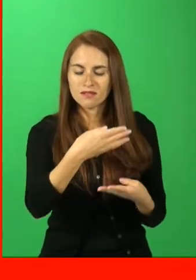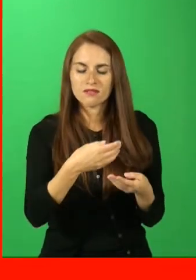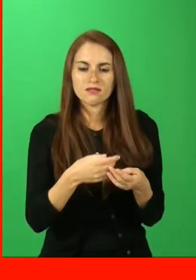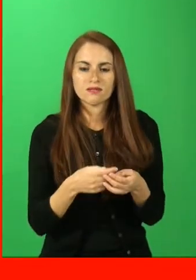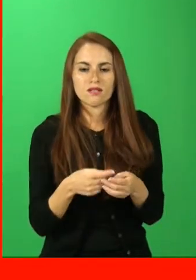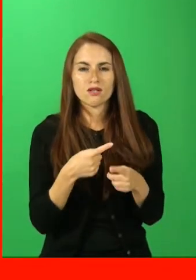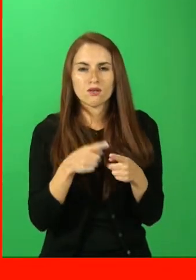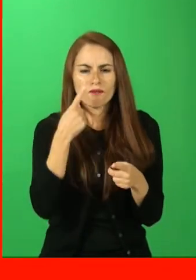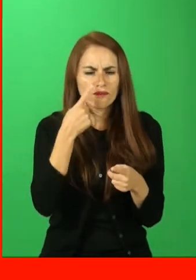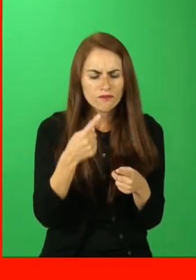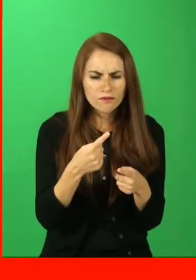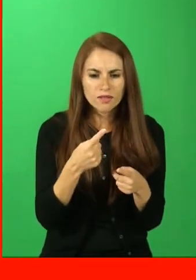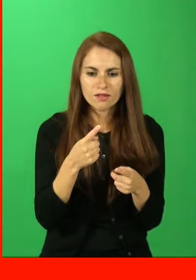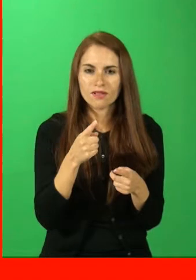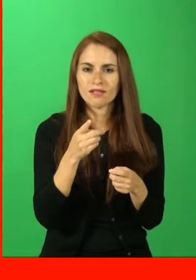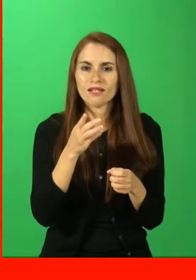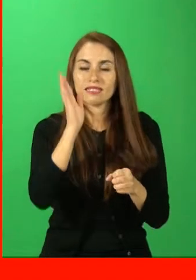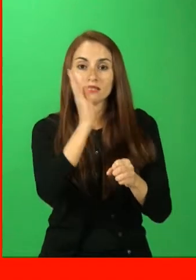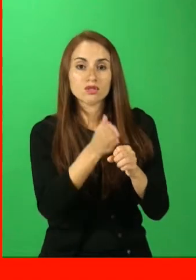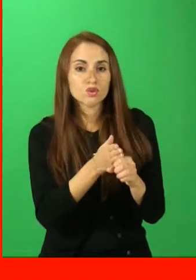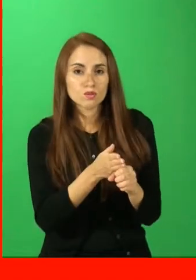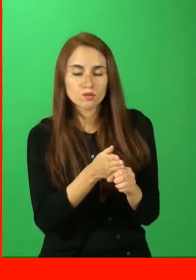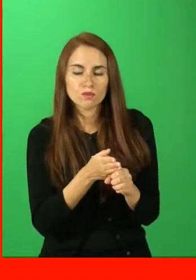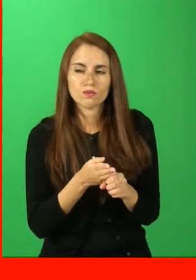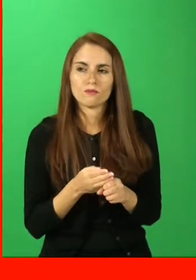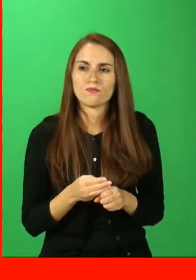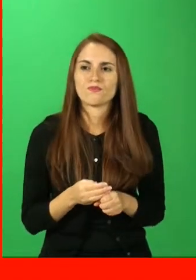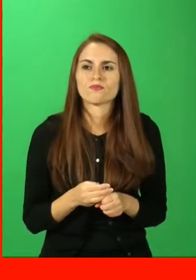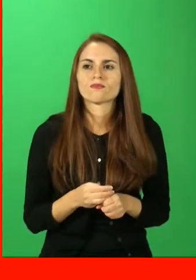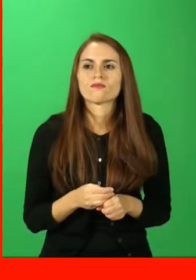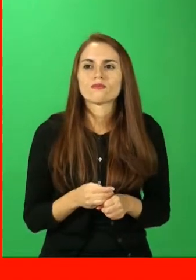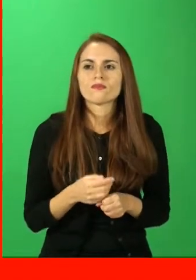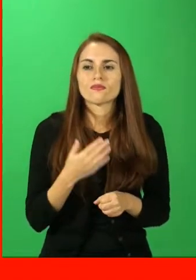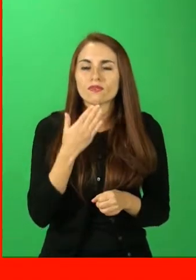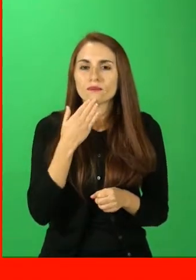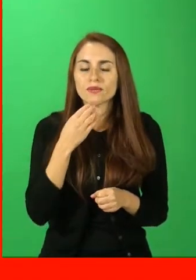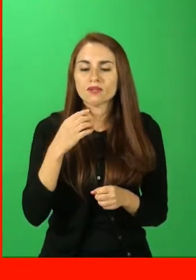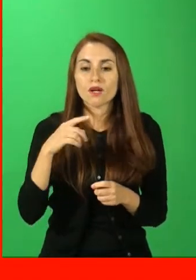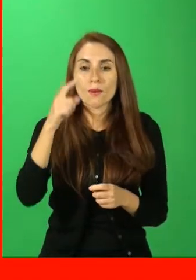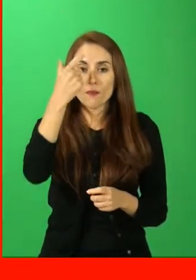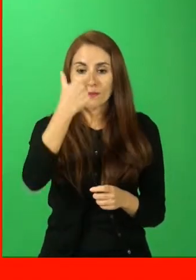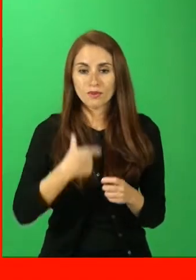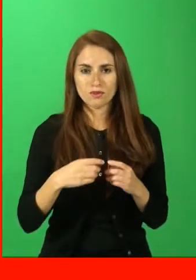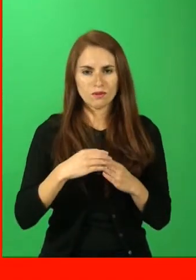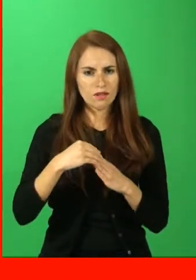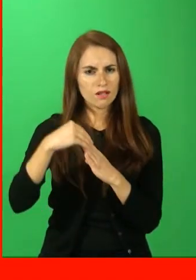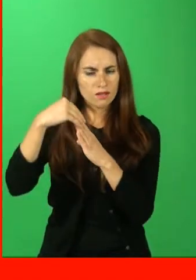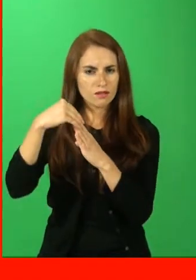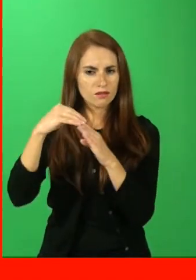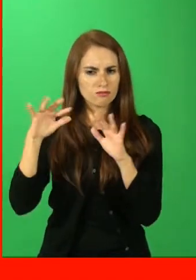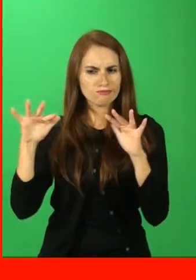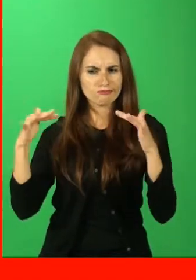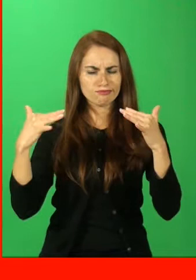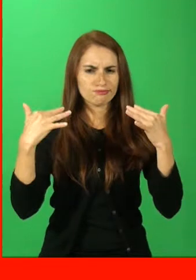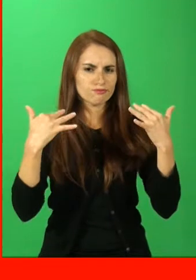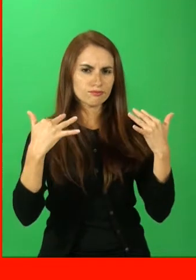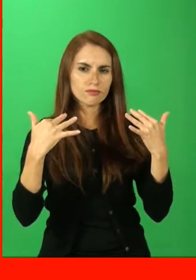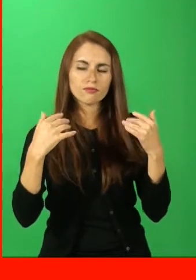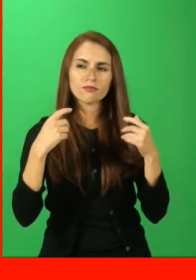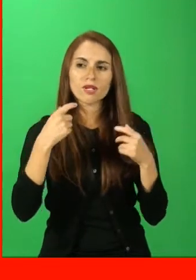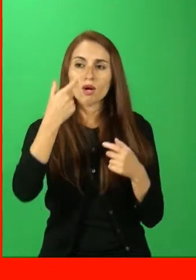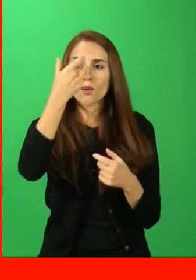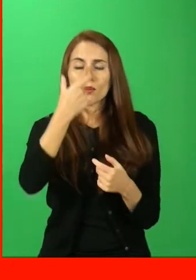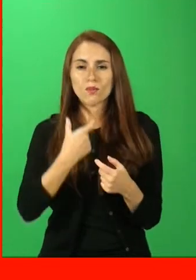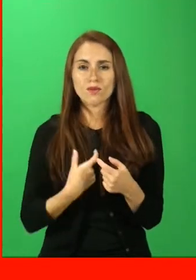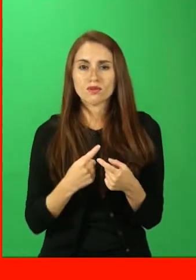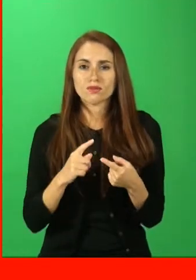o contrario al régimen. Un líder carismático puede ser el Duce, el señor Mussolini, o